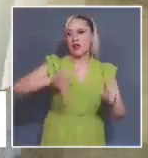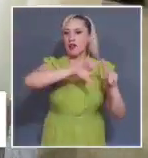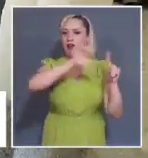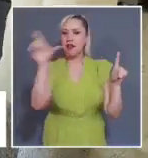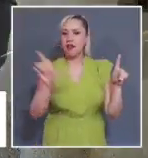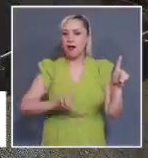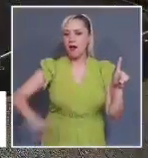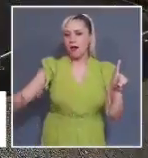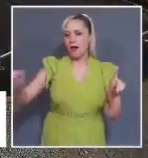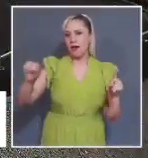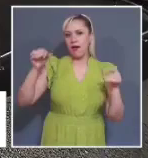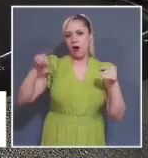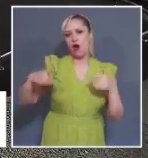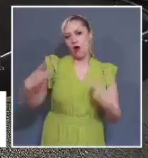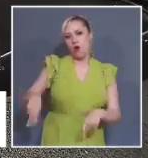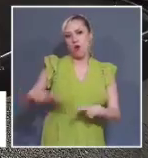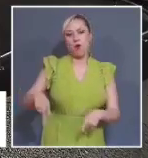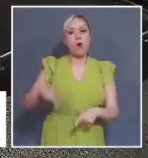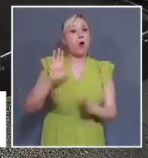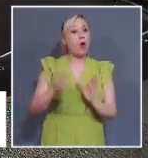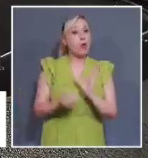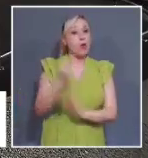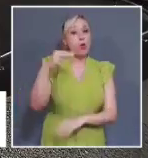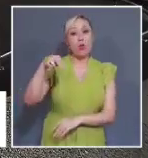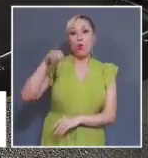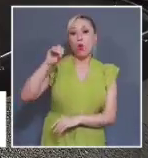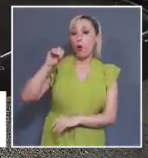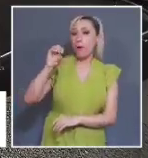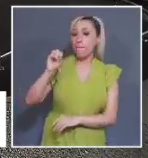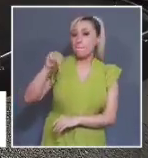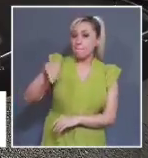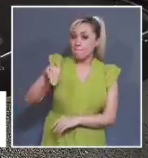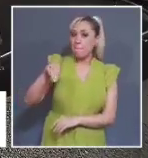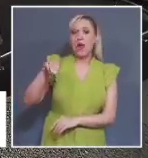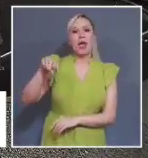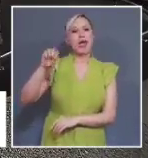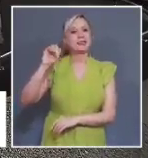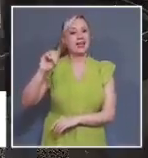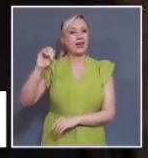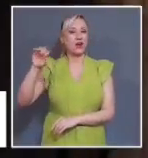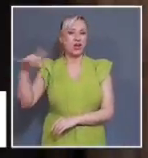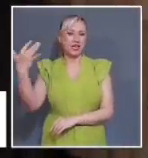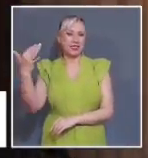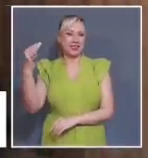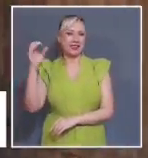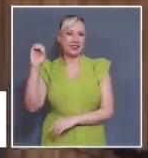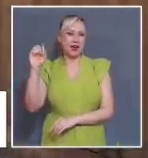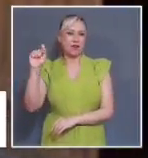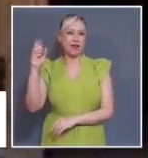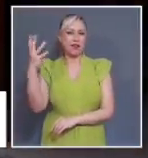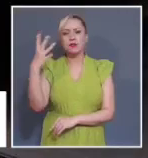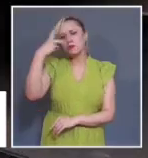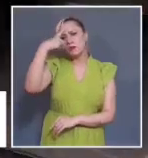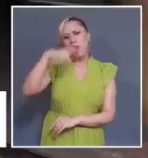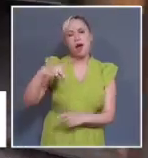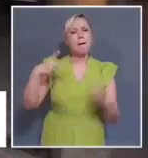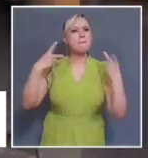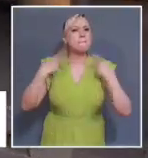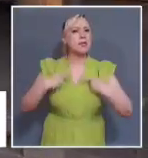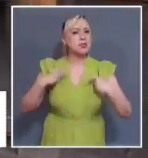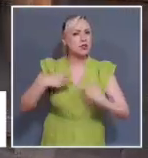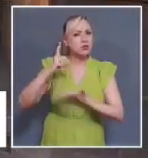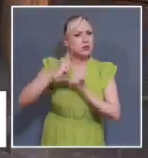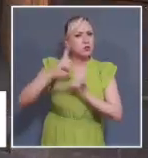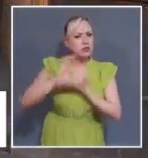SSA 2023 para la atención médica integral a personas con discapacidad, con calidad, seguridad y sin ningún tipo